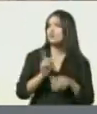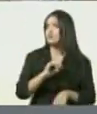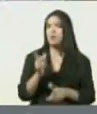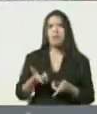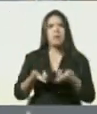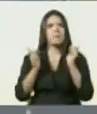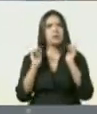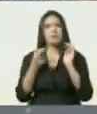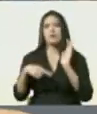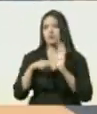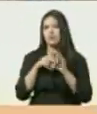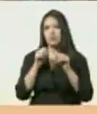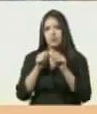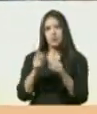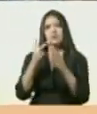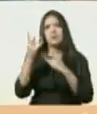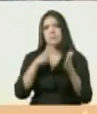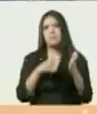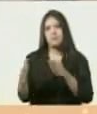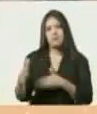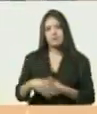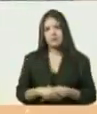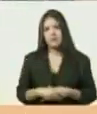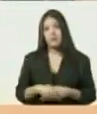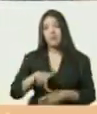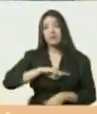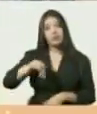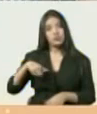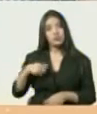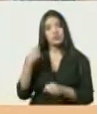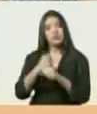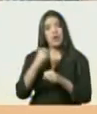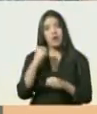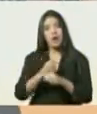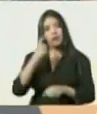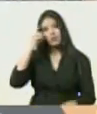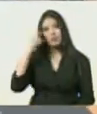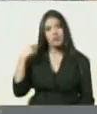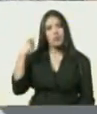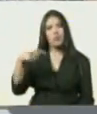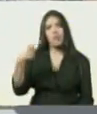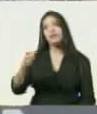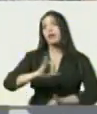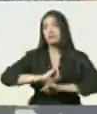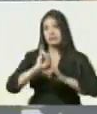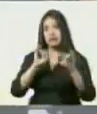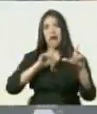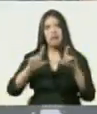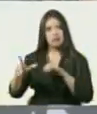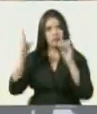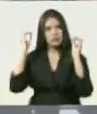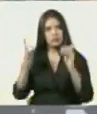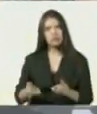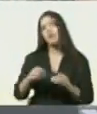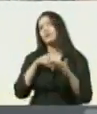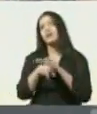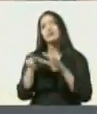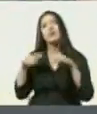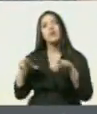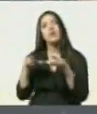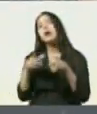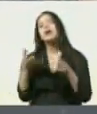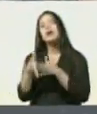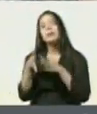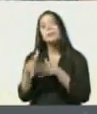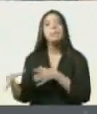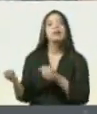permitir que sigan estas acciones. Estamos, bueno, trabajando diariamente, ya se están tomando las acciones en el centro de acopio para